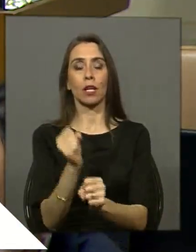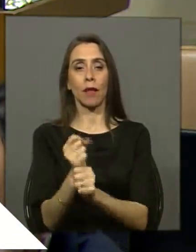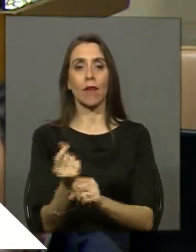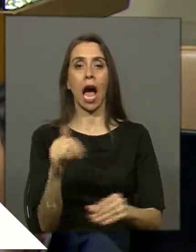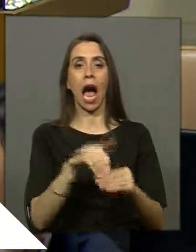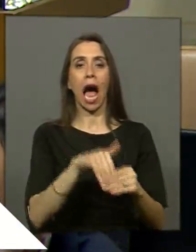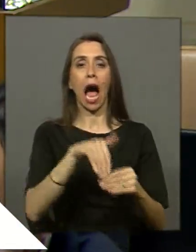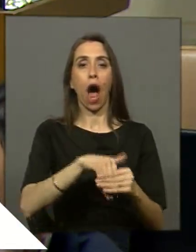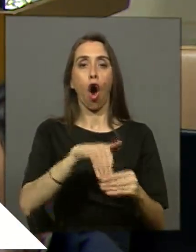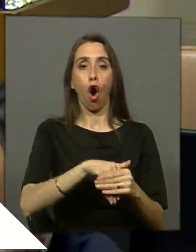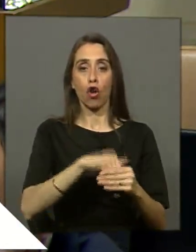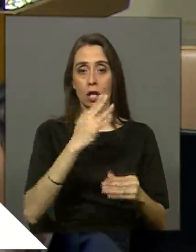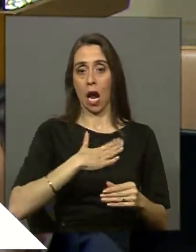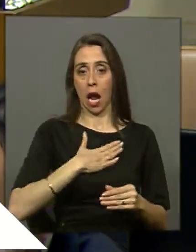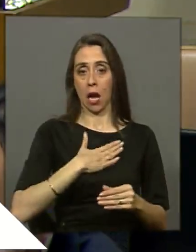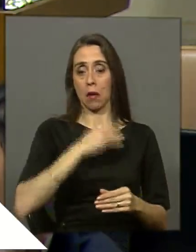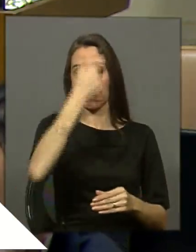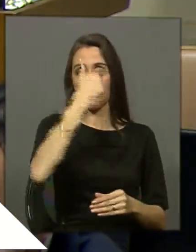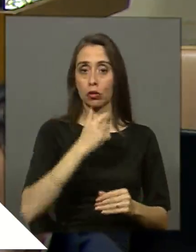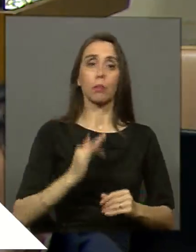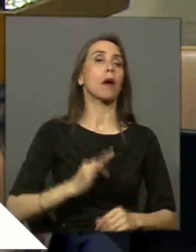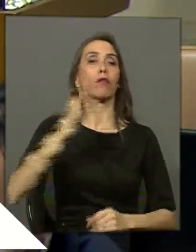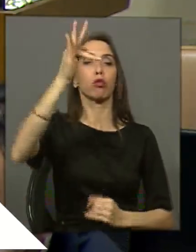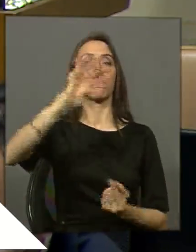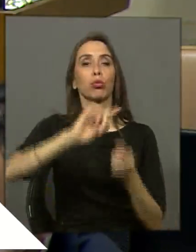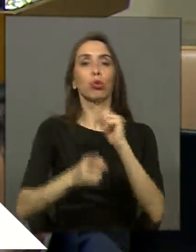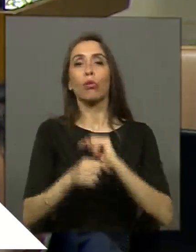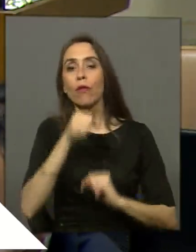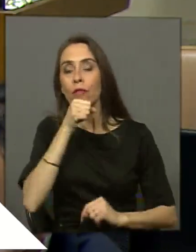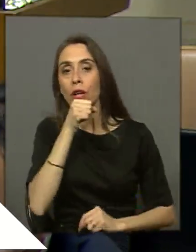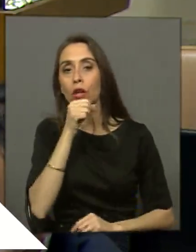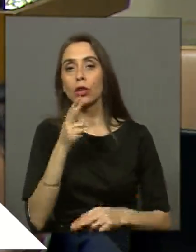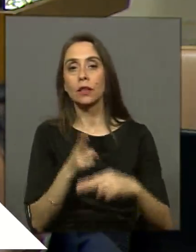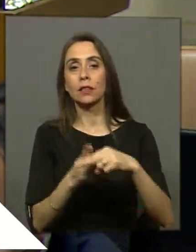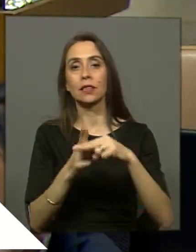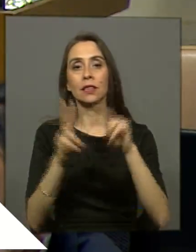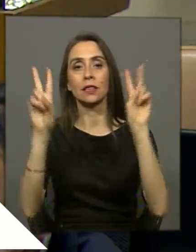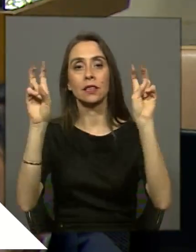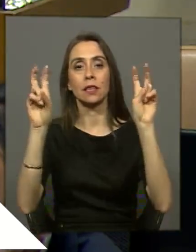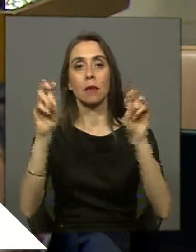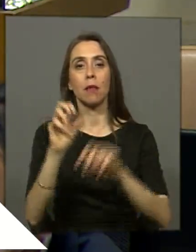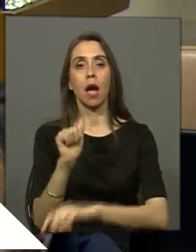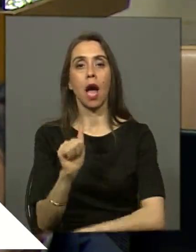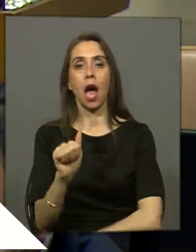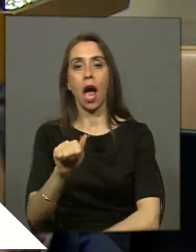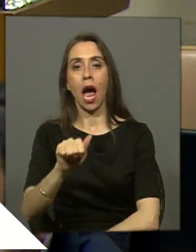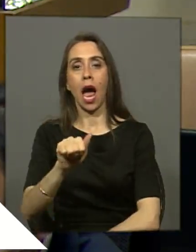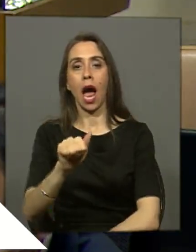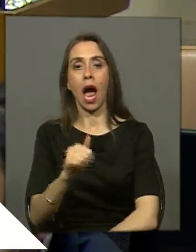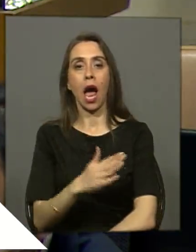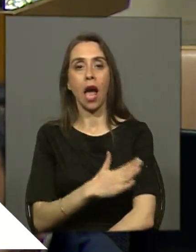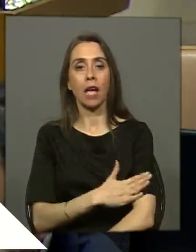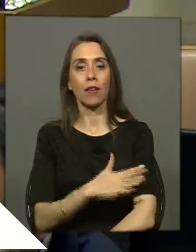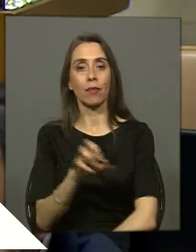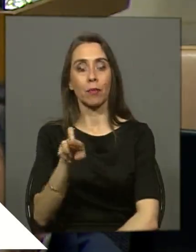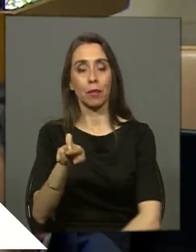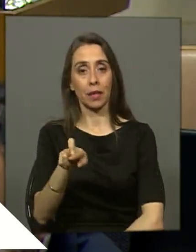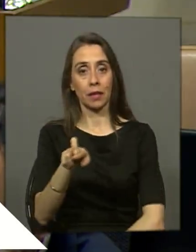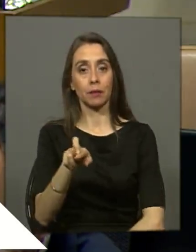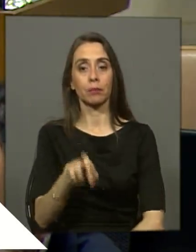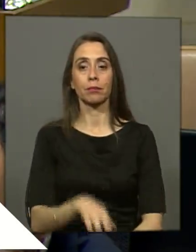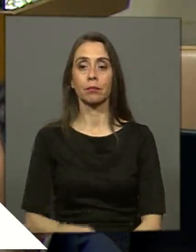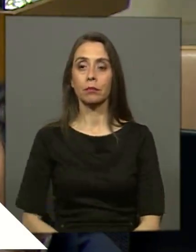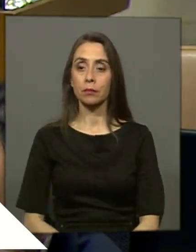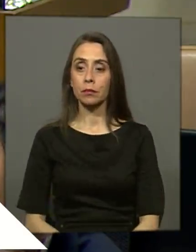para la vejez conocido como AFP que han visto además